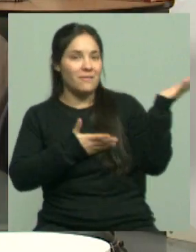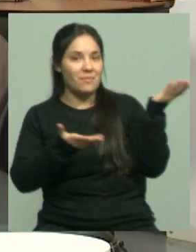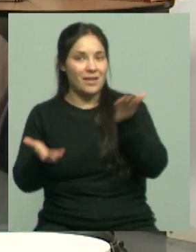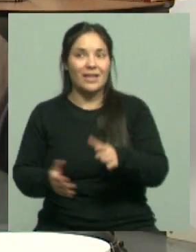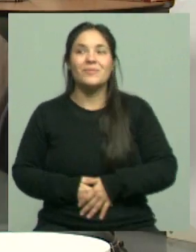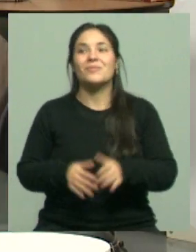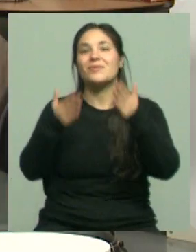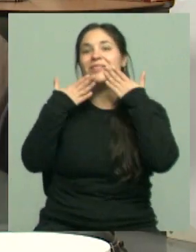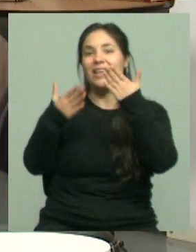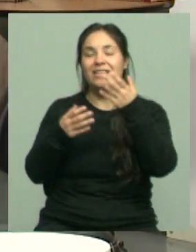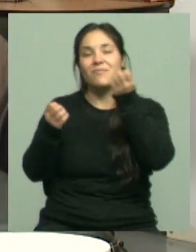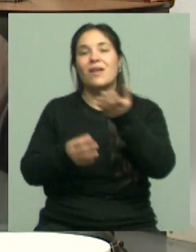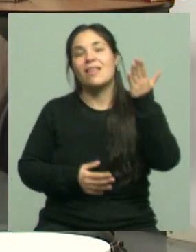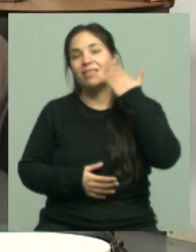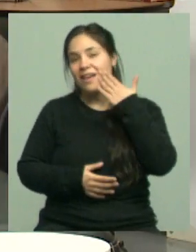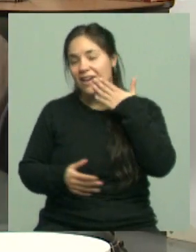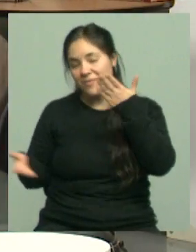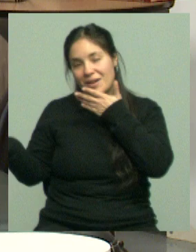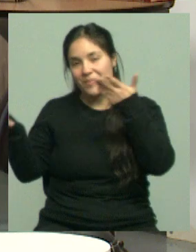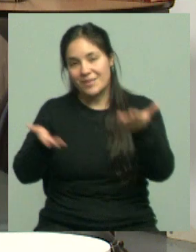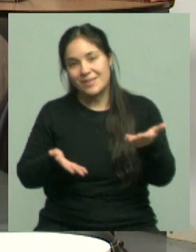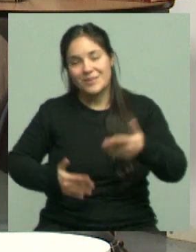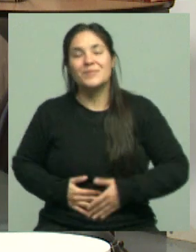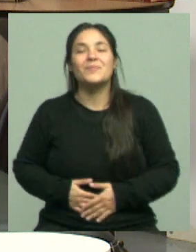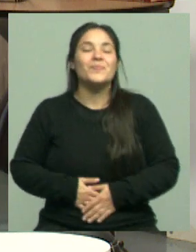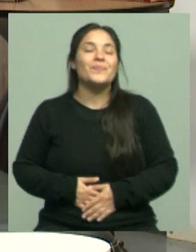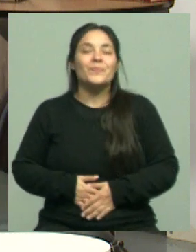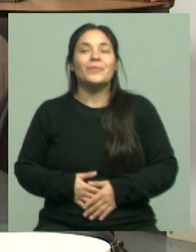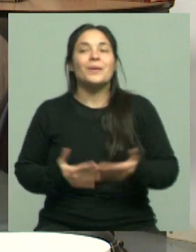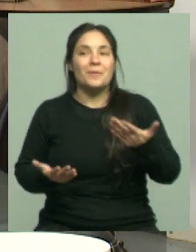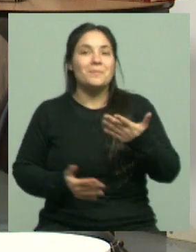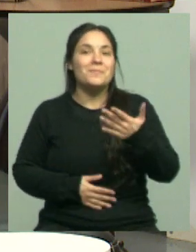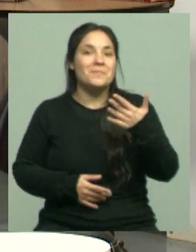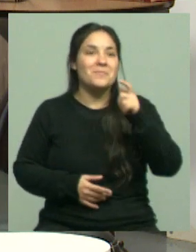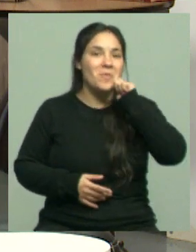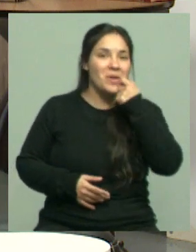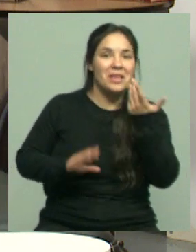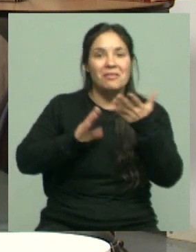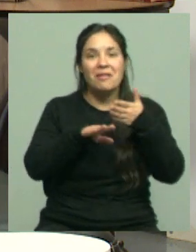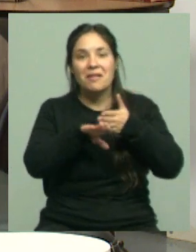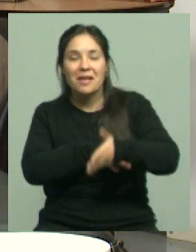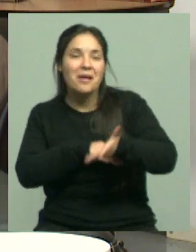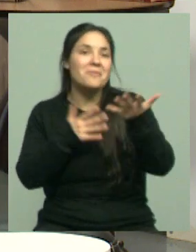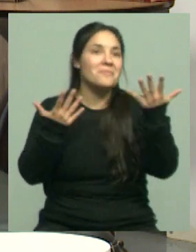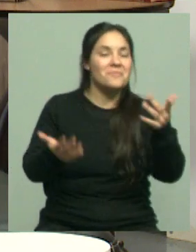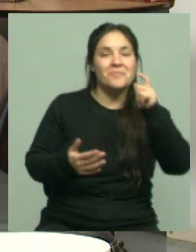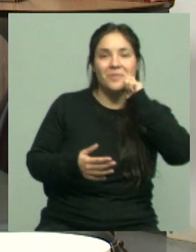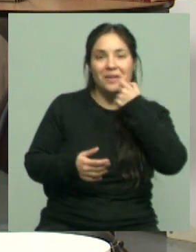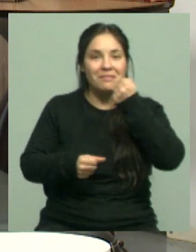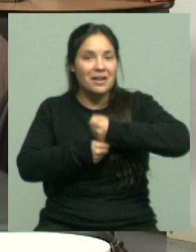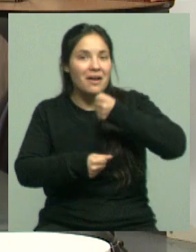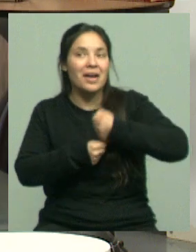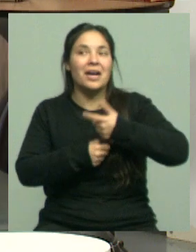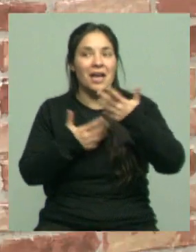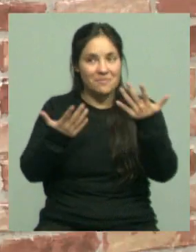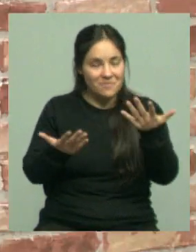Claudia, gracias, buenas tardes a todos por la presentación. La verdad que muy bien recibida, me está encantando participar acá tanto del programa